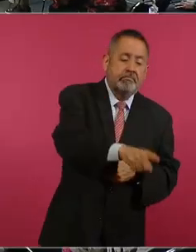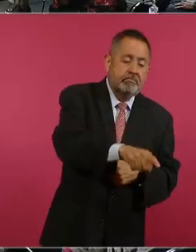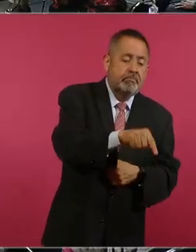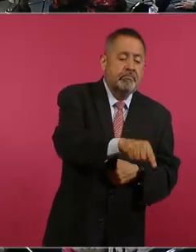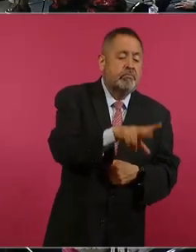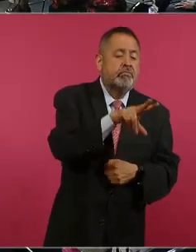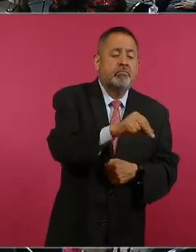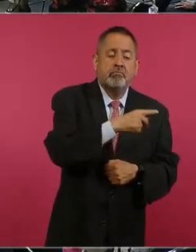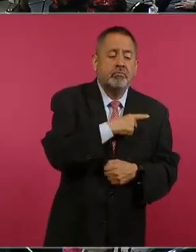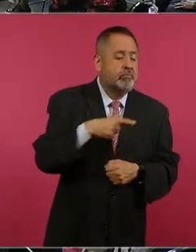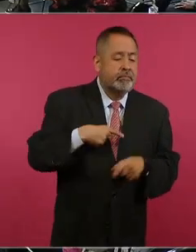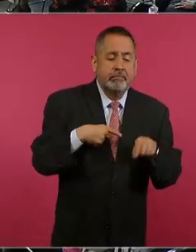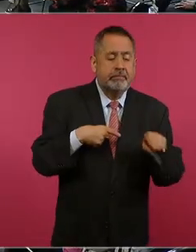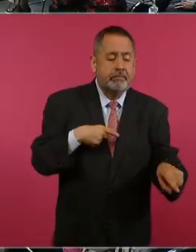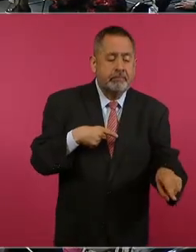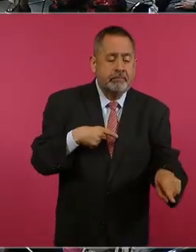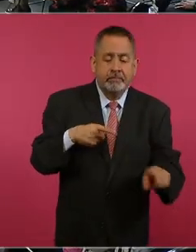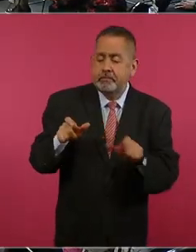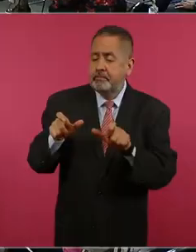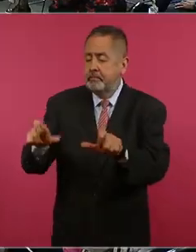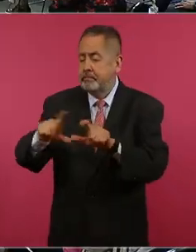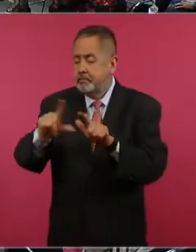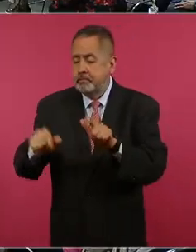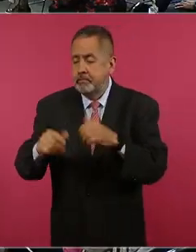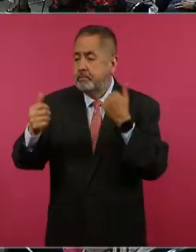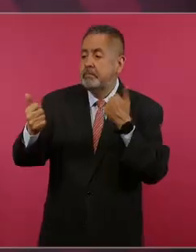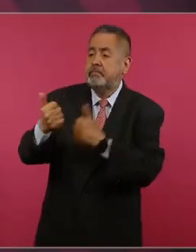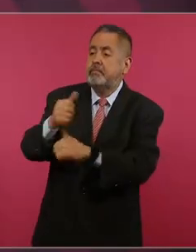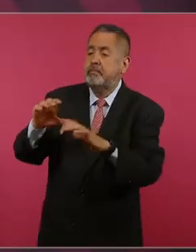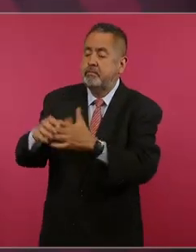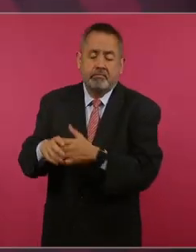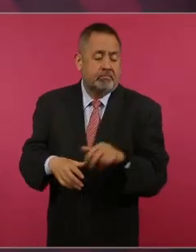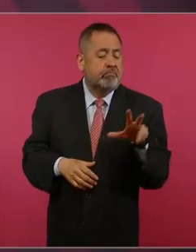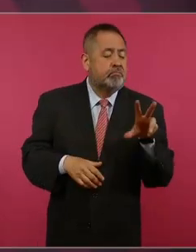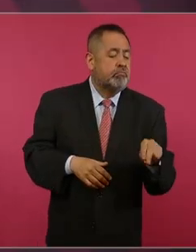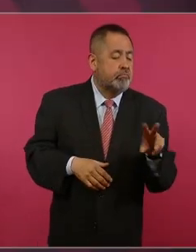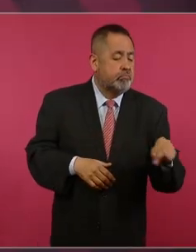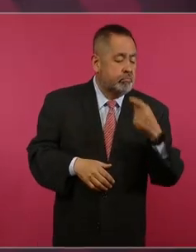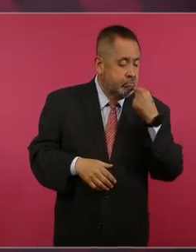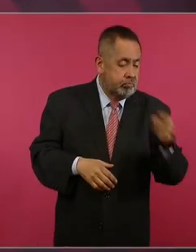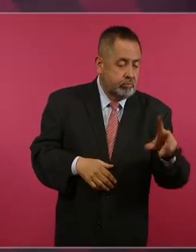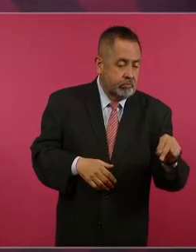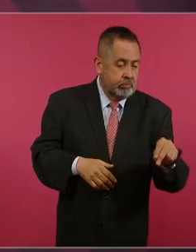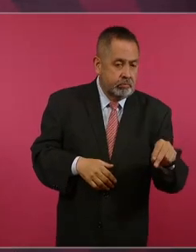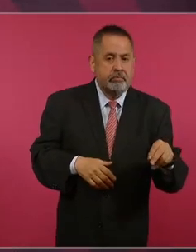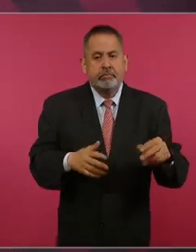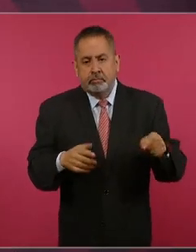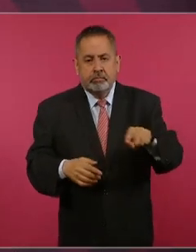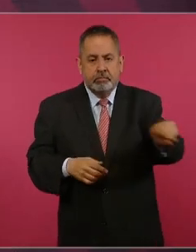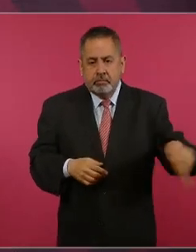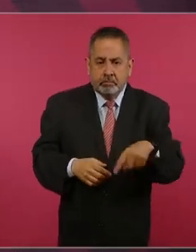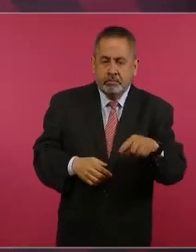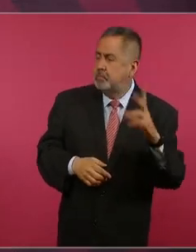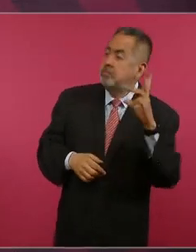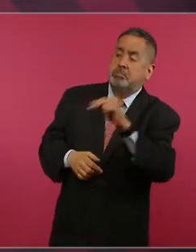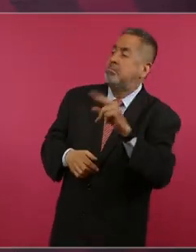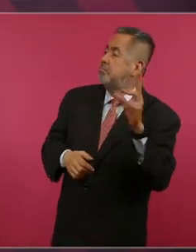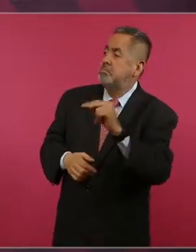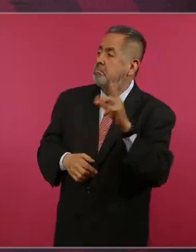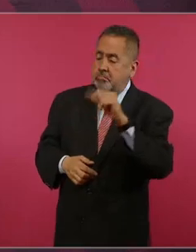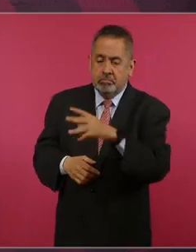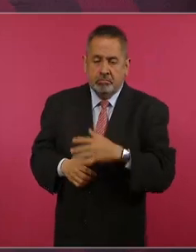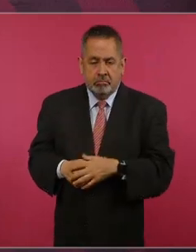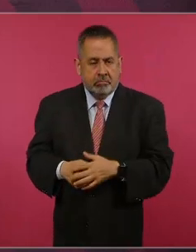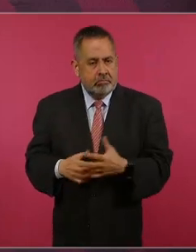que la policía, que la Guardia Nacional no dependiera de la Secretaría de Defensa,